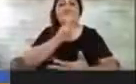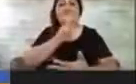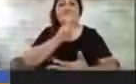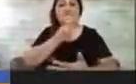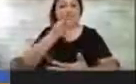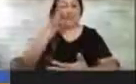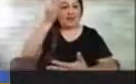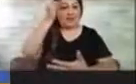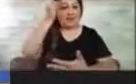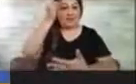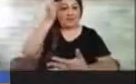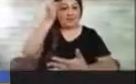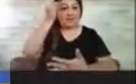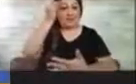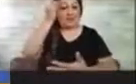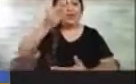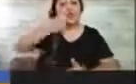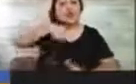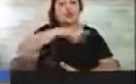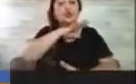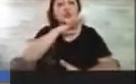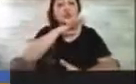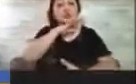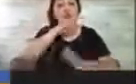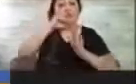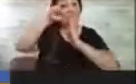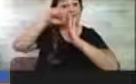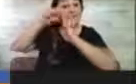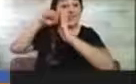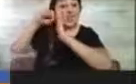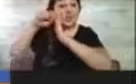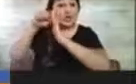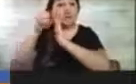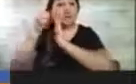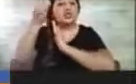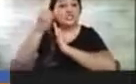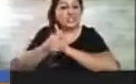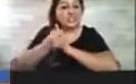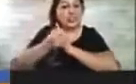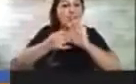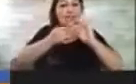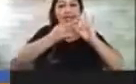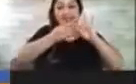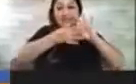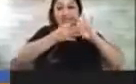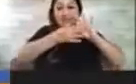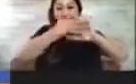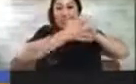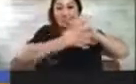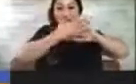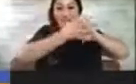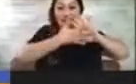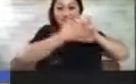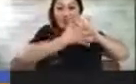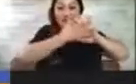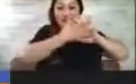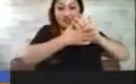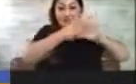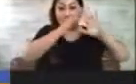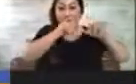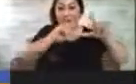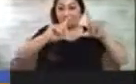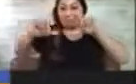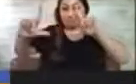¿Qué pasa si utilizamos vídeos? Bueno, si utilizamos vídeos, siempre incluir lengua de señas como nuestra intérprete Aileen